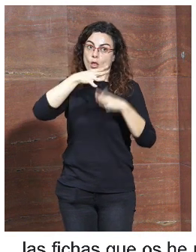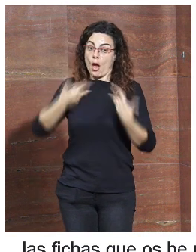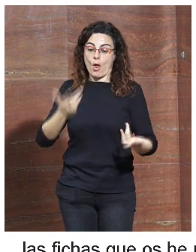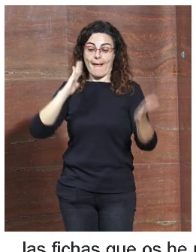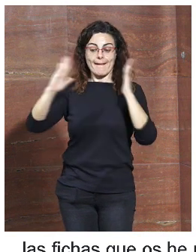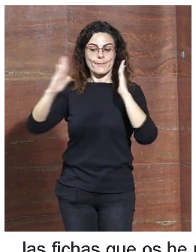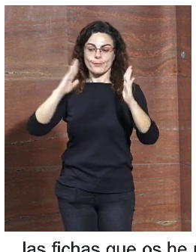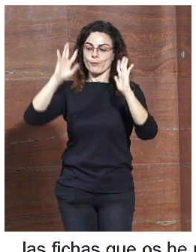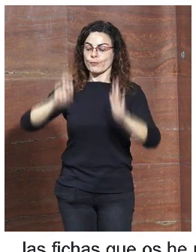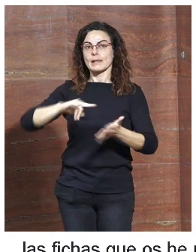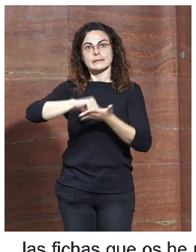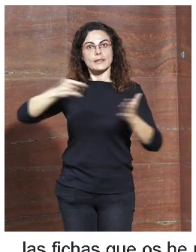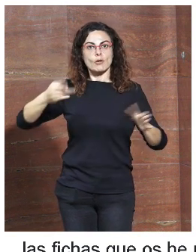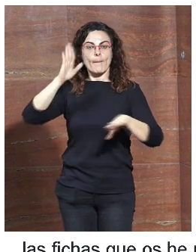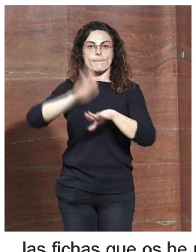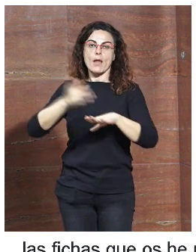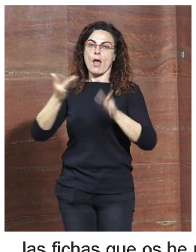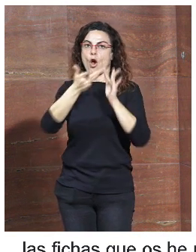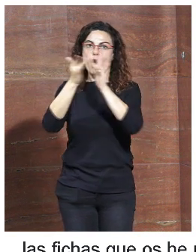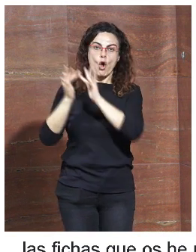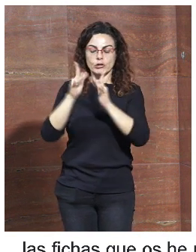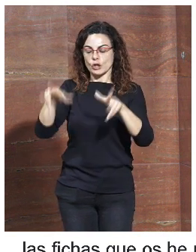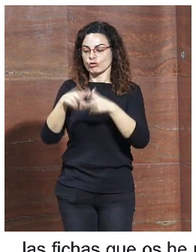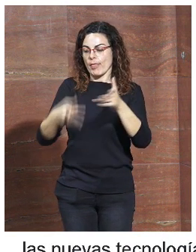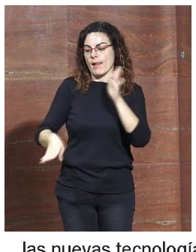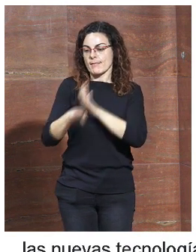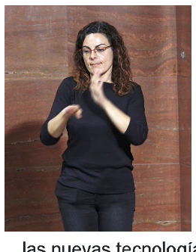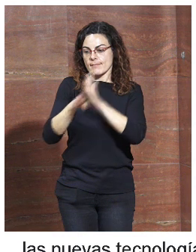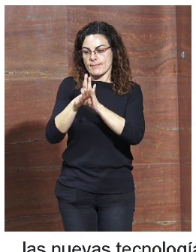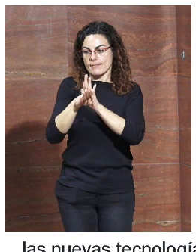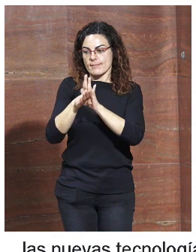para mantener las relaciones sociales.